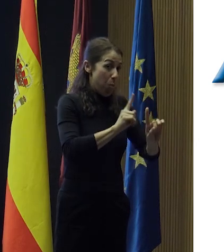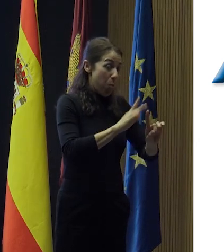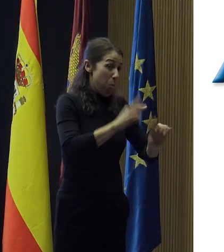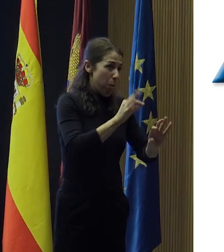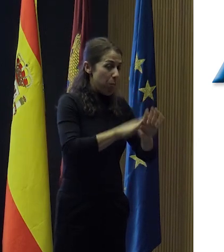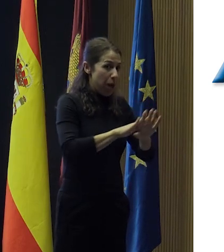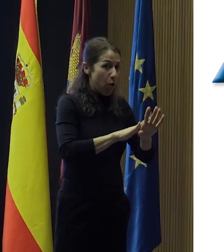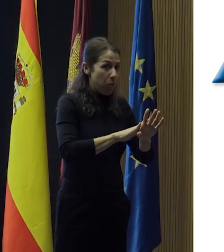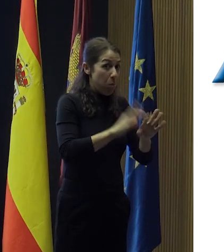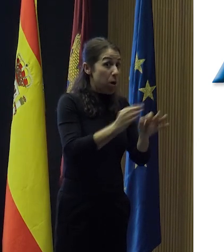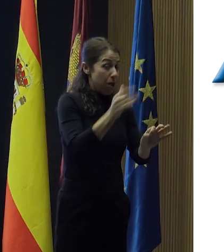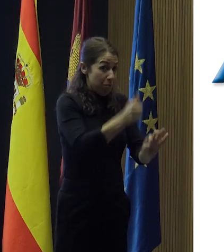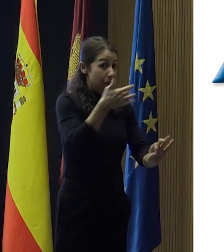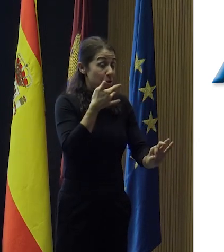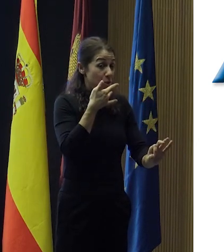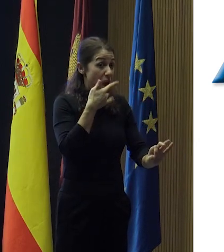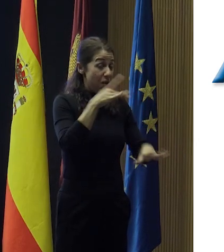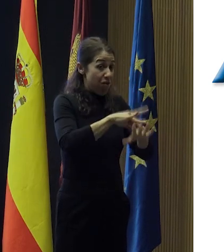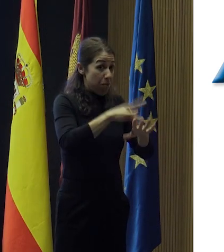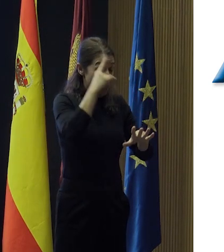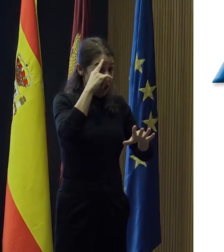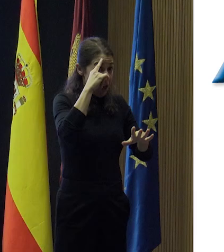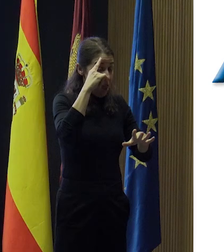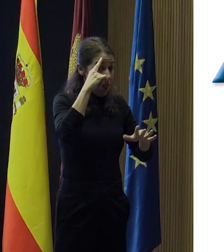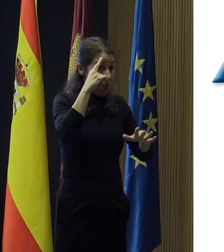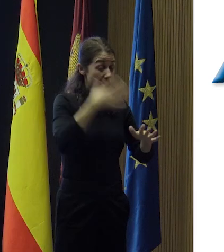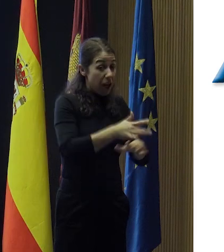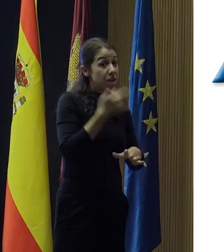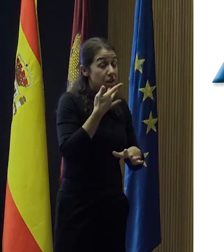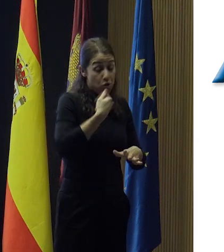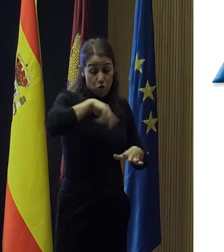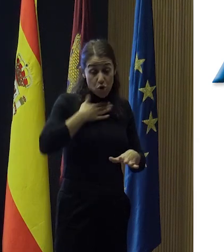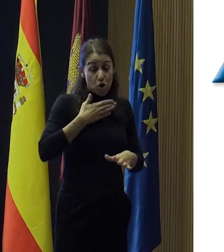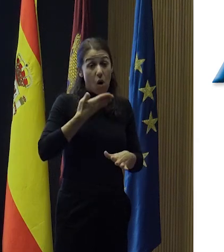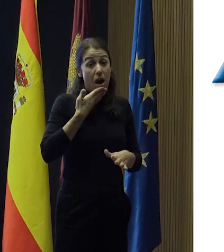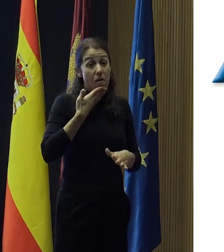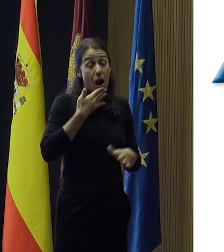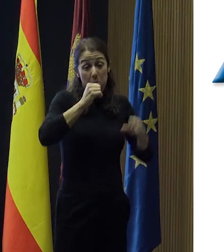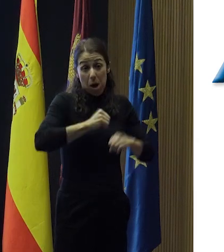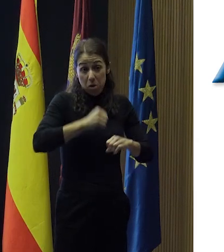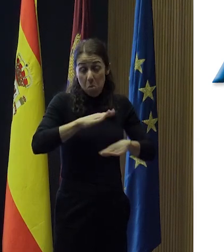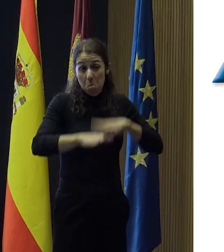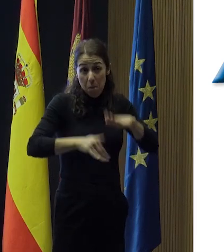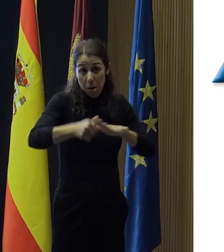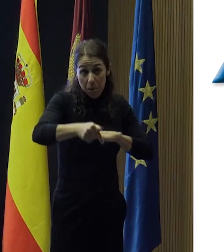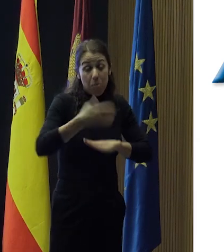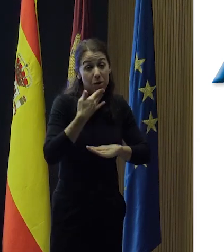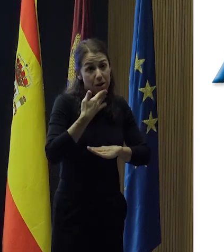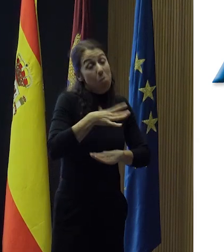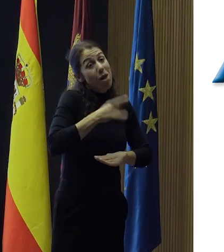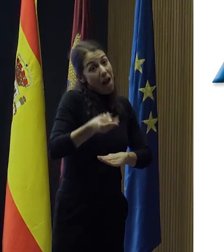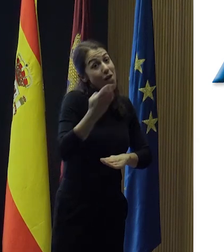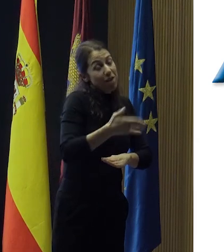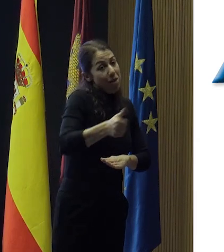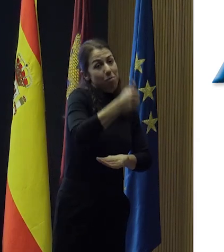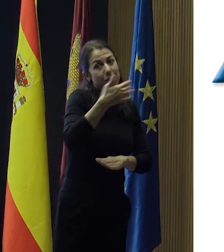enfermedades neurodegenerativas, pues si envejecemos mucho, aumenta también el porcentaje de sufrir este tipo de enfermedades. María